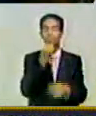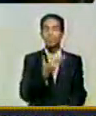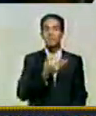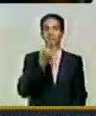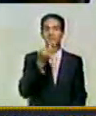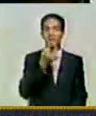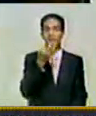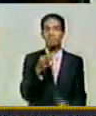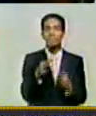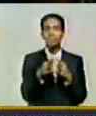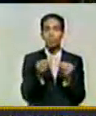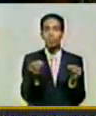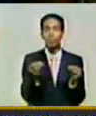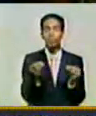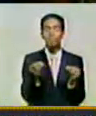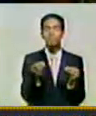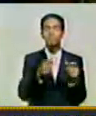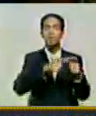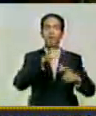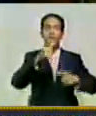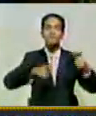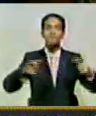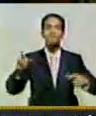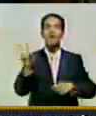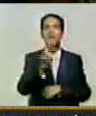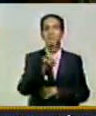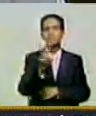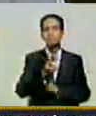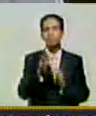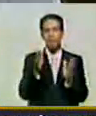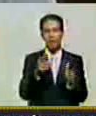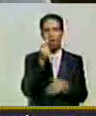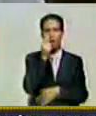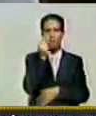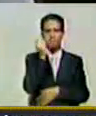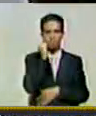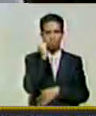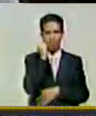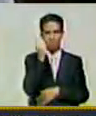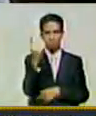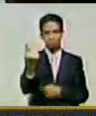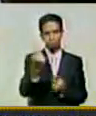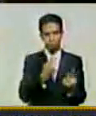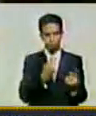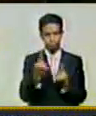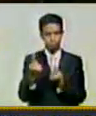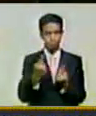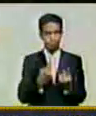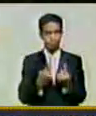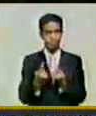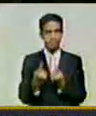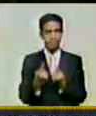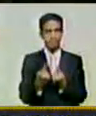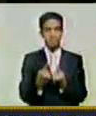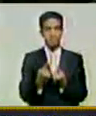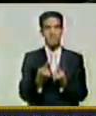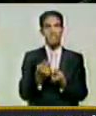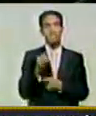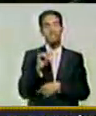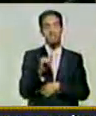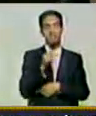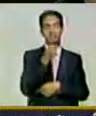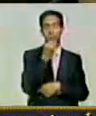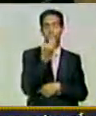los venezolanos y venezolanas presentes en esta actividad, pero muy particularmente a quienes